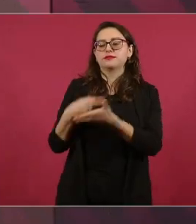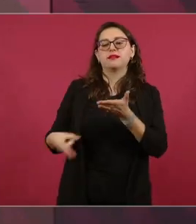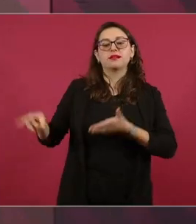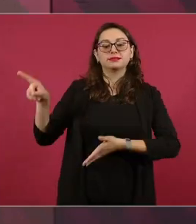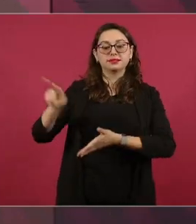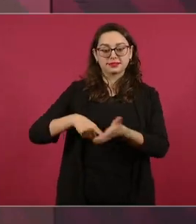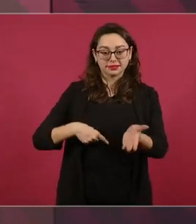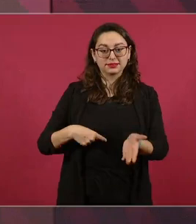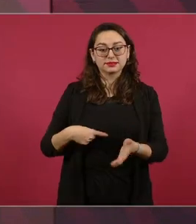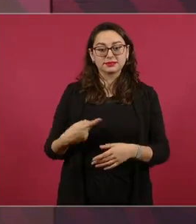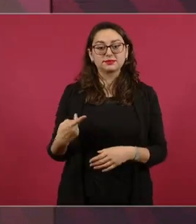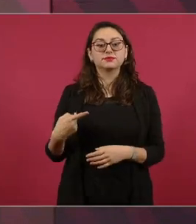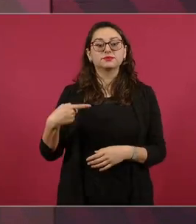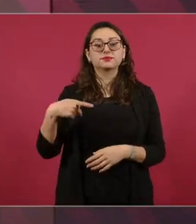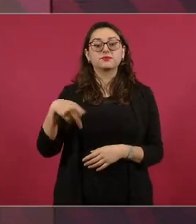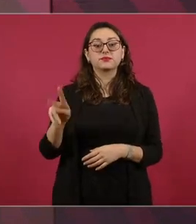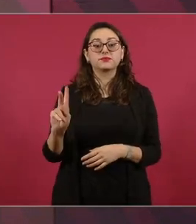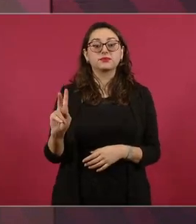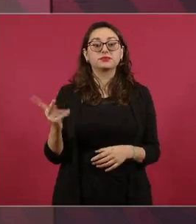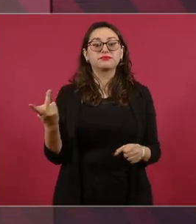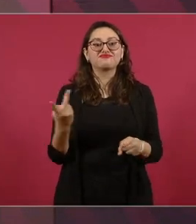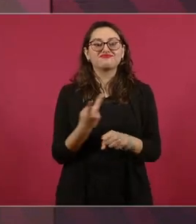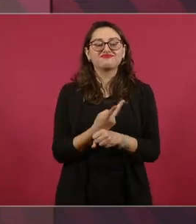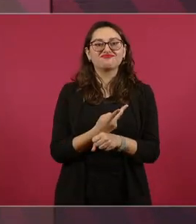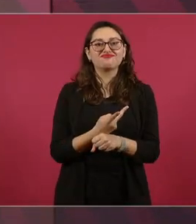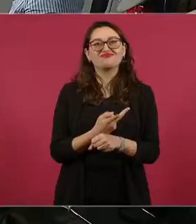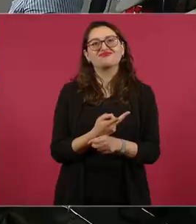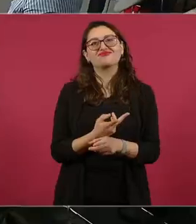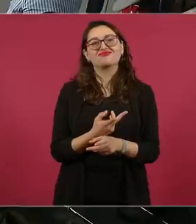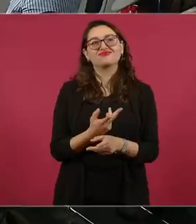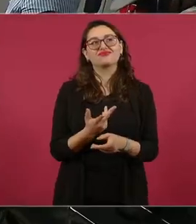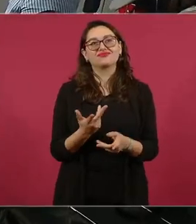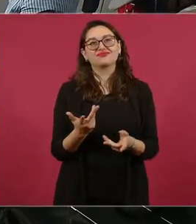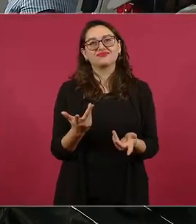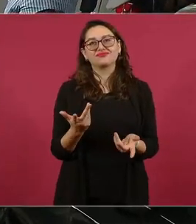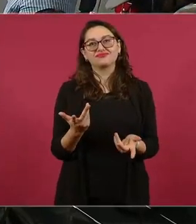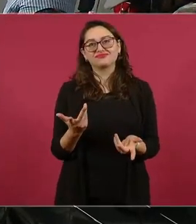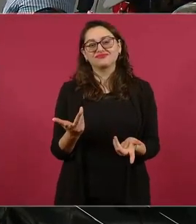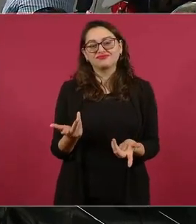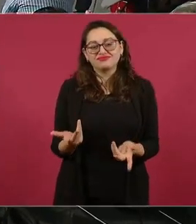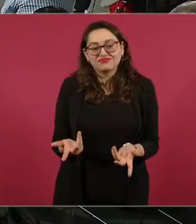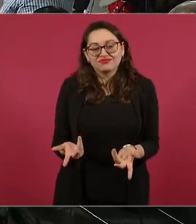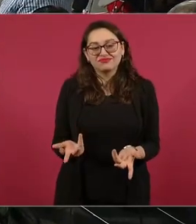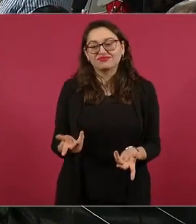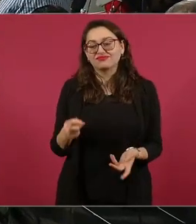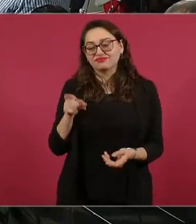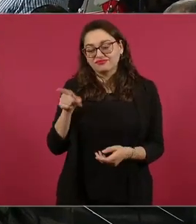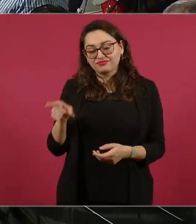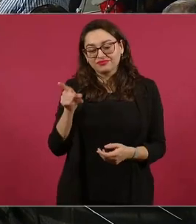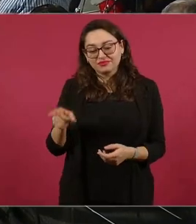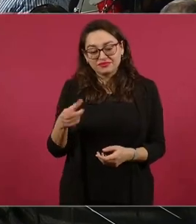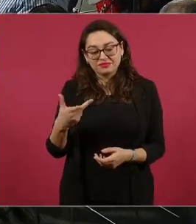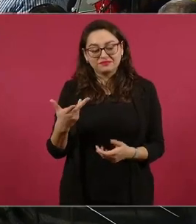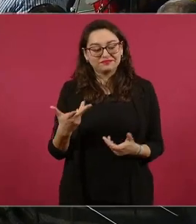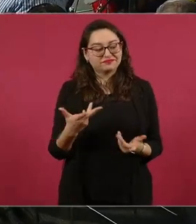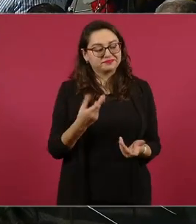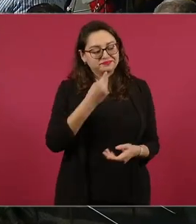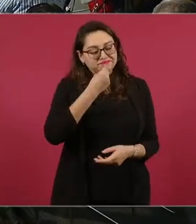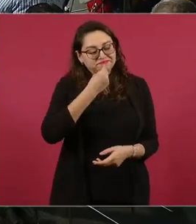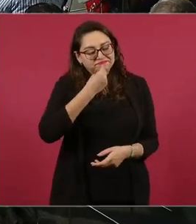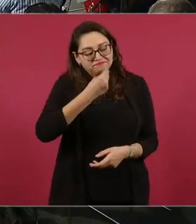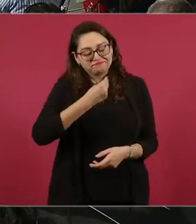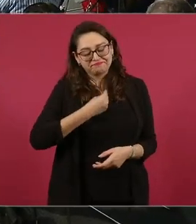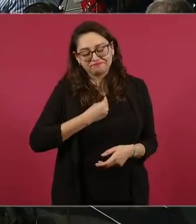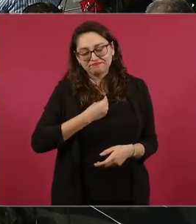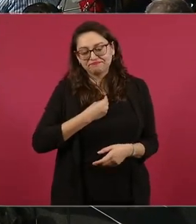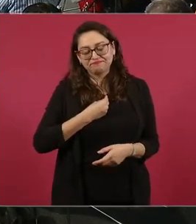Pero en ese entonces es cuando se da esa entrevista de que ya vencido Manuel González, viene